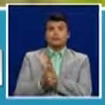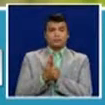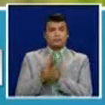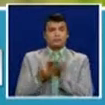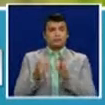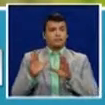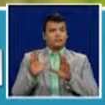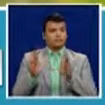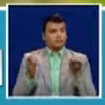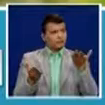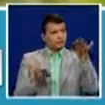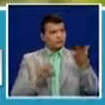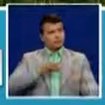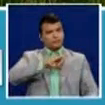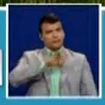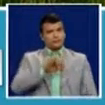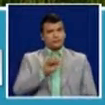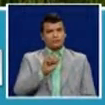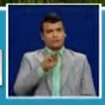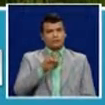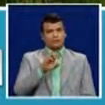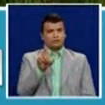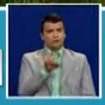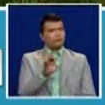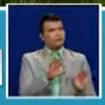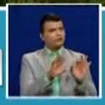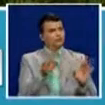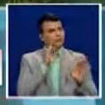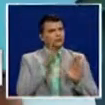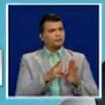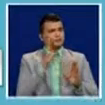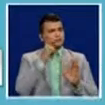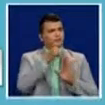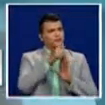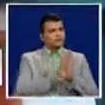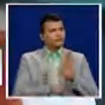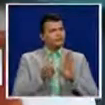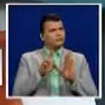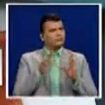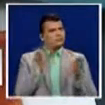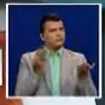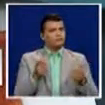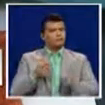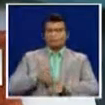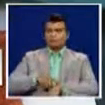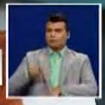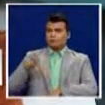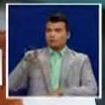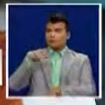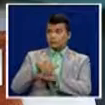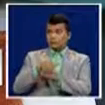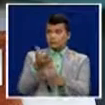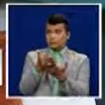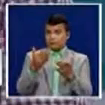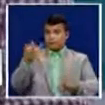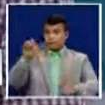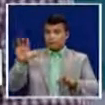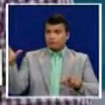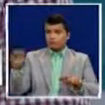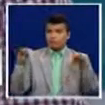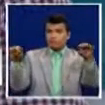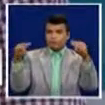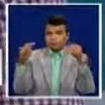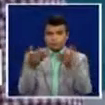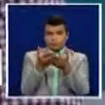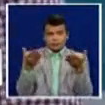pues, excelentes. James García, mucha suerte. ¿Qué vamos a ver en el capítulo de hoy? Bueno, el día de hoy a las 6 de la tarde, la cita es para que todos los televidentes